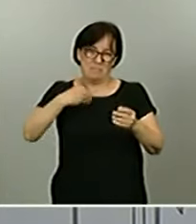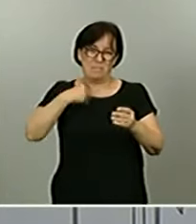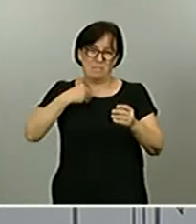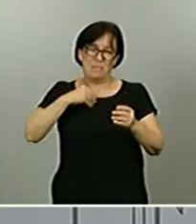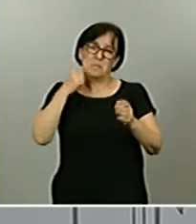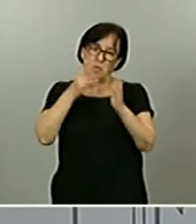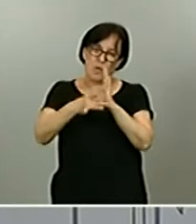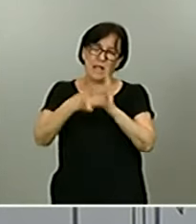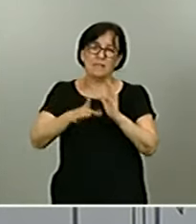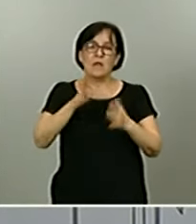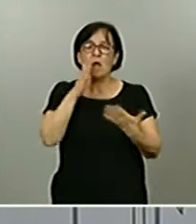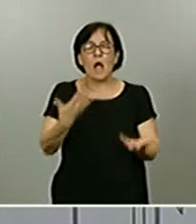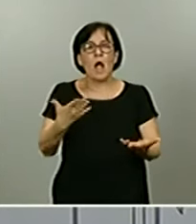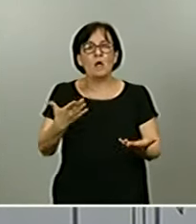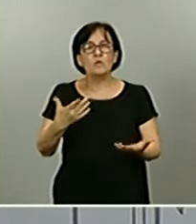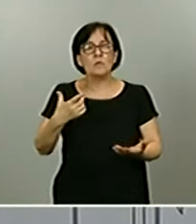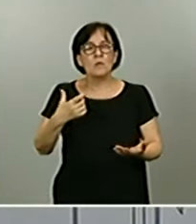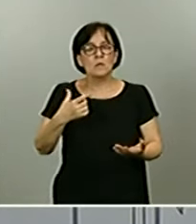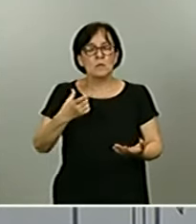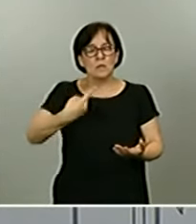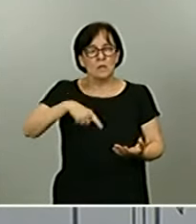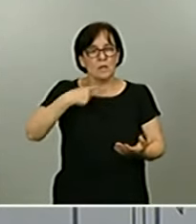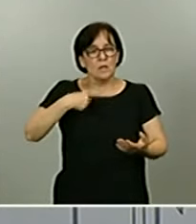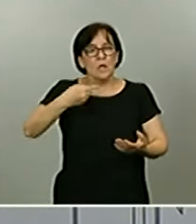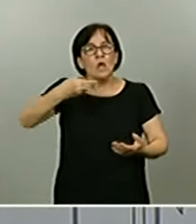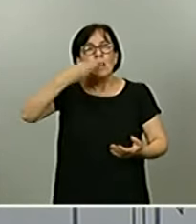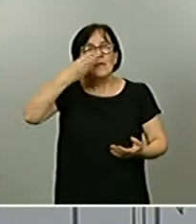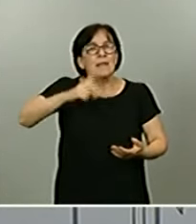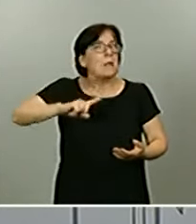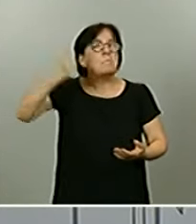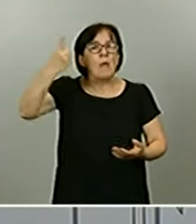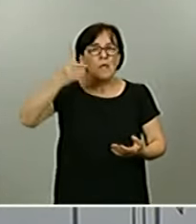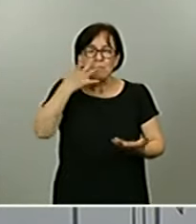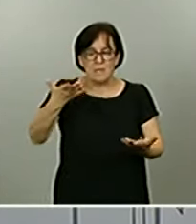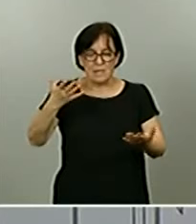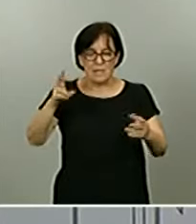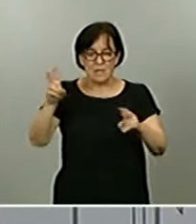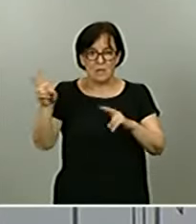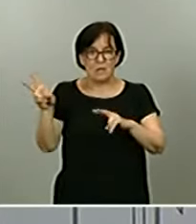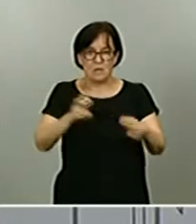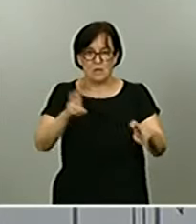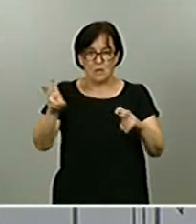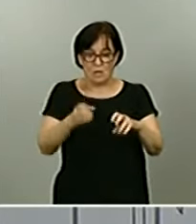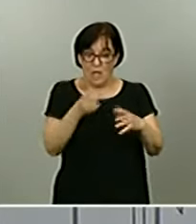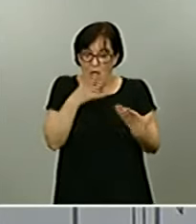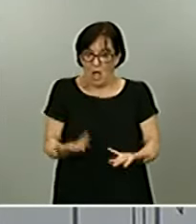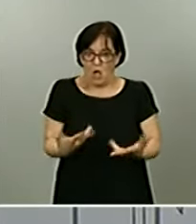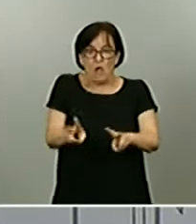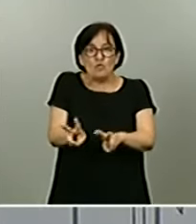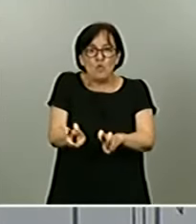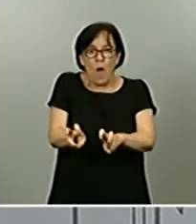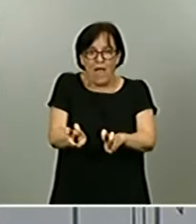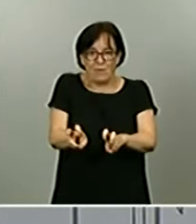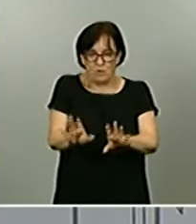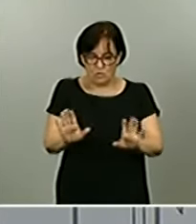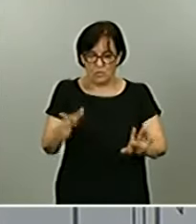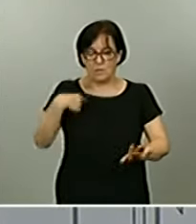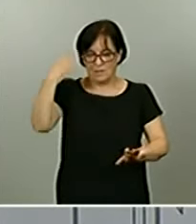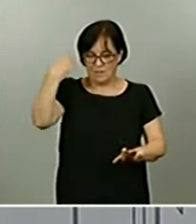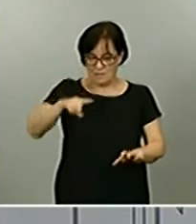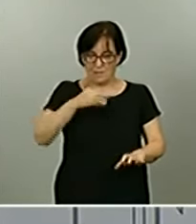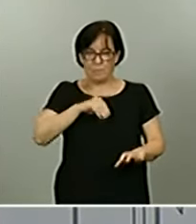lo que realmente nos interesa es los casos que se van produciendo ahora. Sabemos que en España ha habido muchos